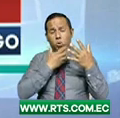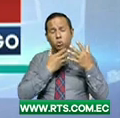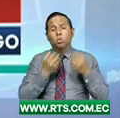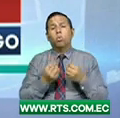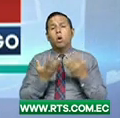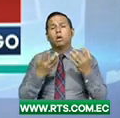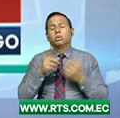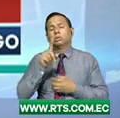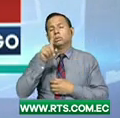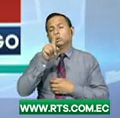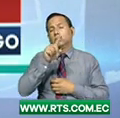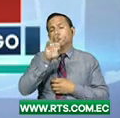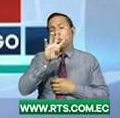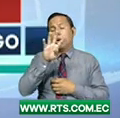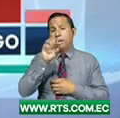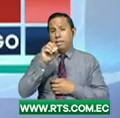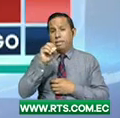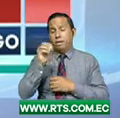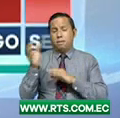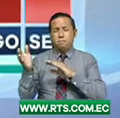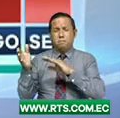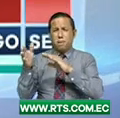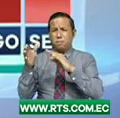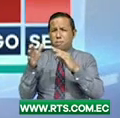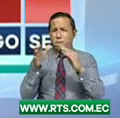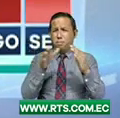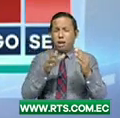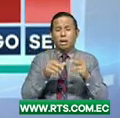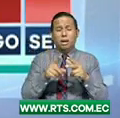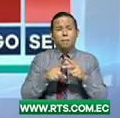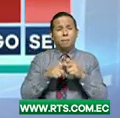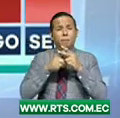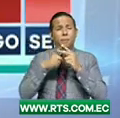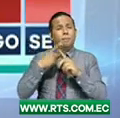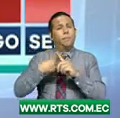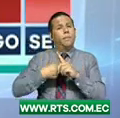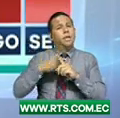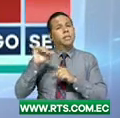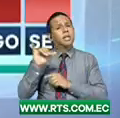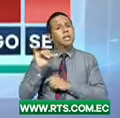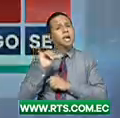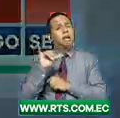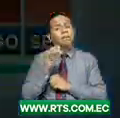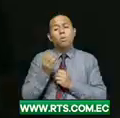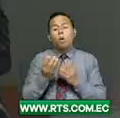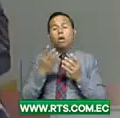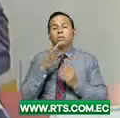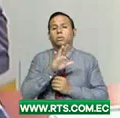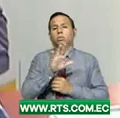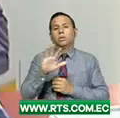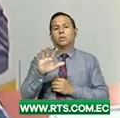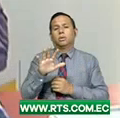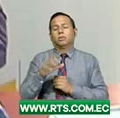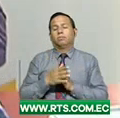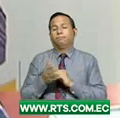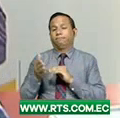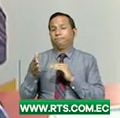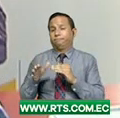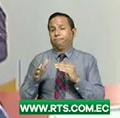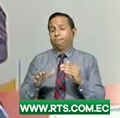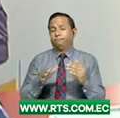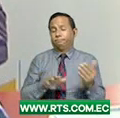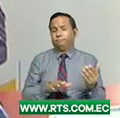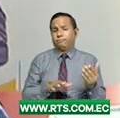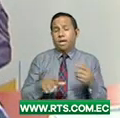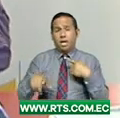registrándose 140 crímenes. En lo que va de septiembre se han presentado 55 decesos. El jefe de DINAC de la zona